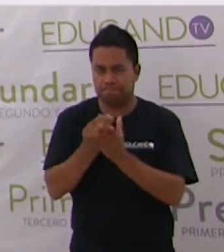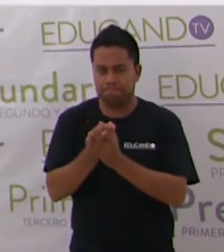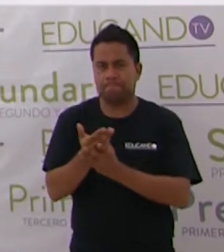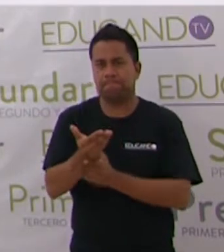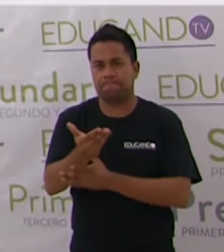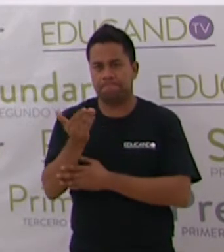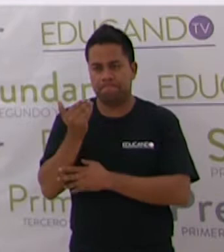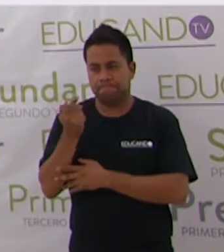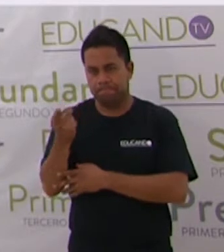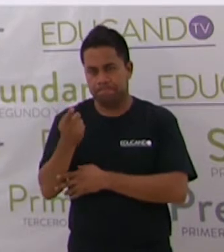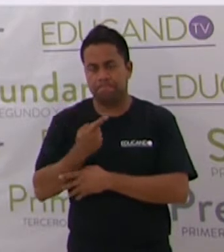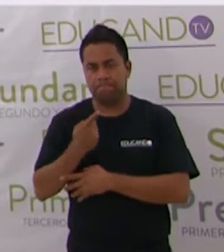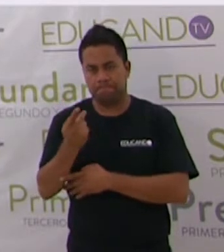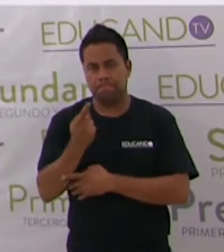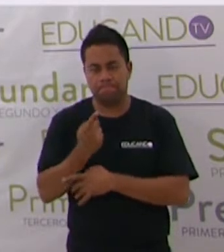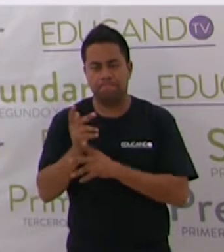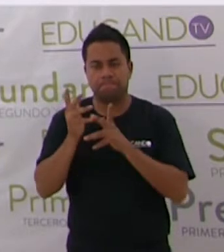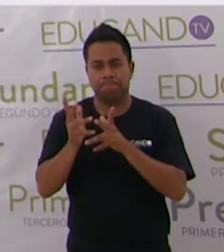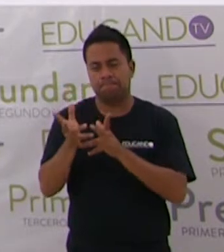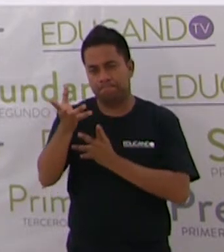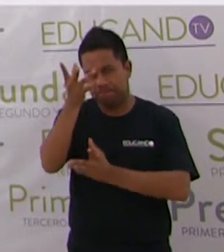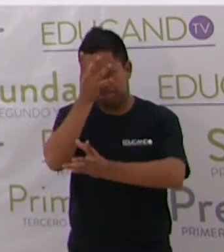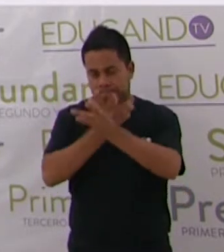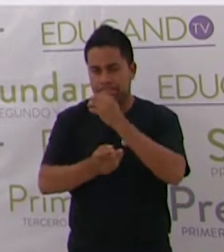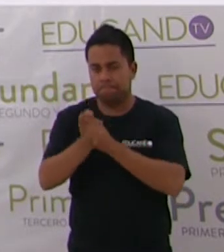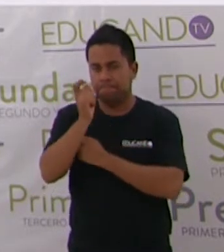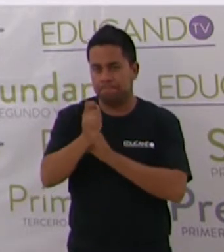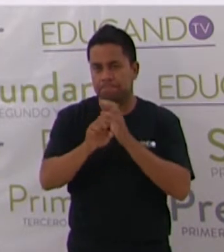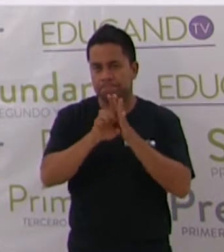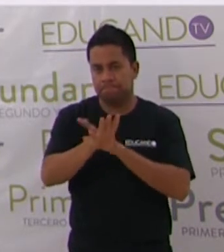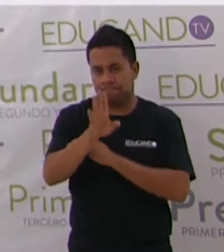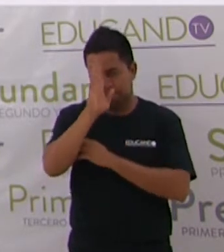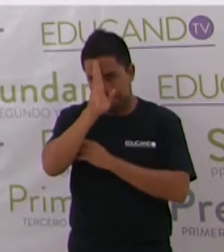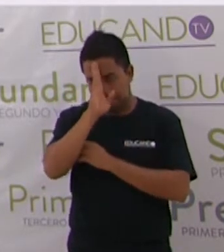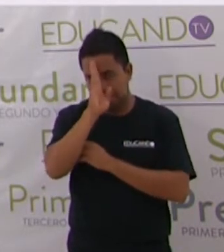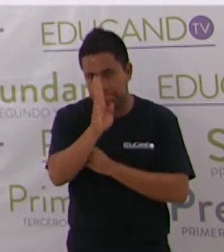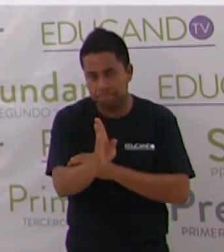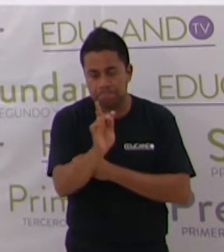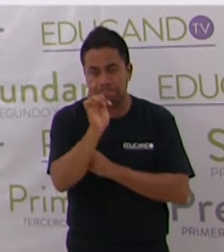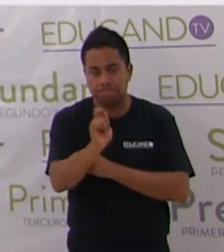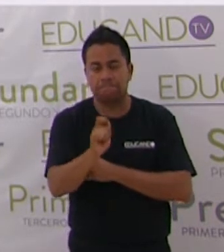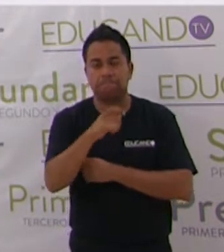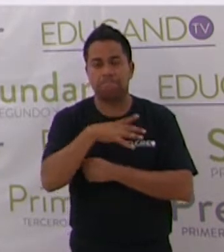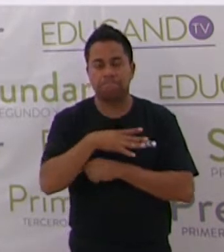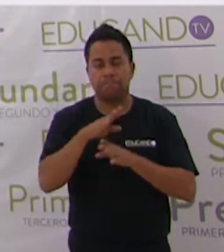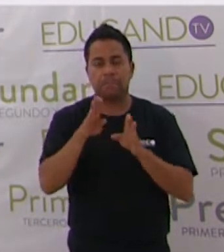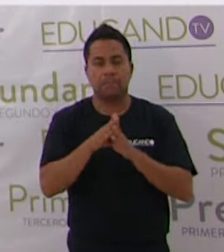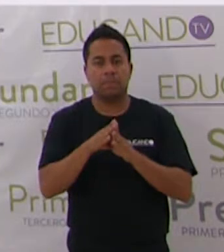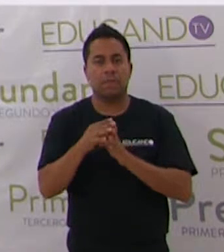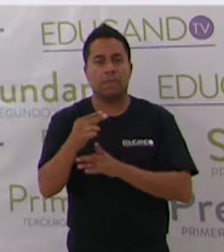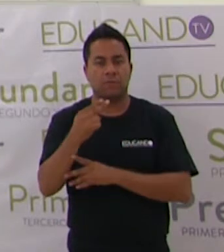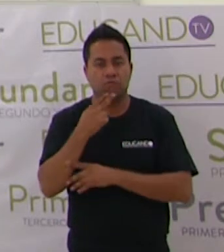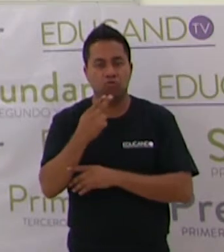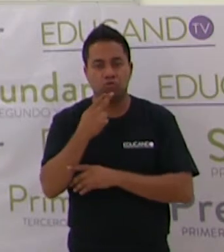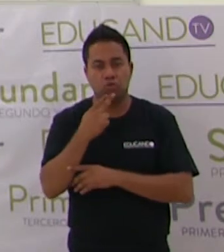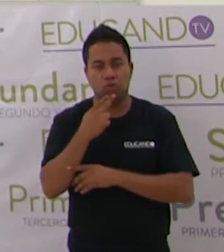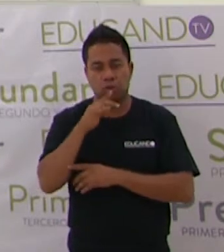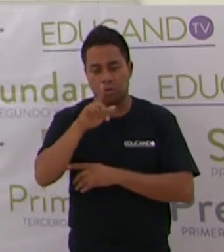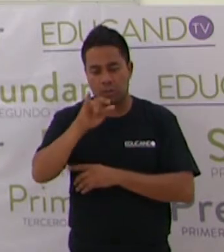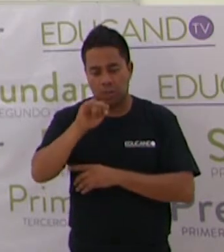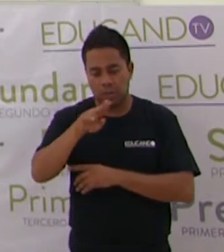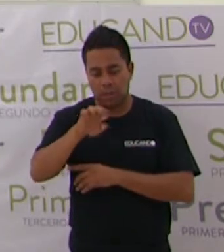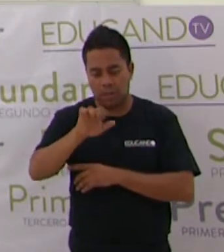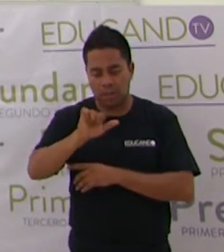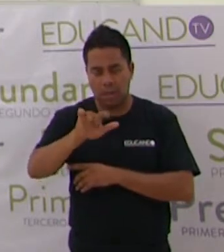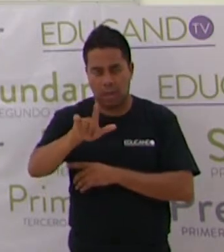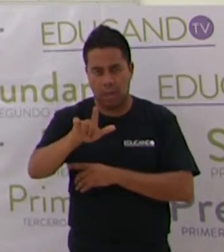tú y yo hemos aprendido que esta línea recta es una función lineal.